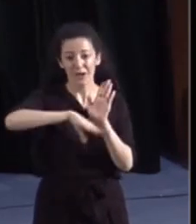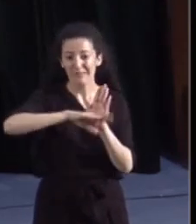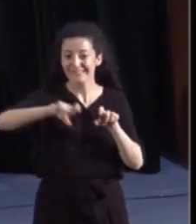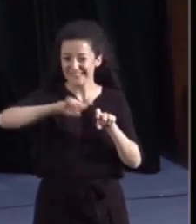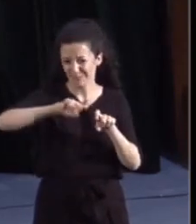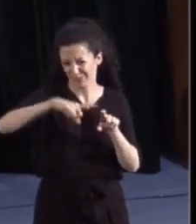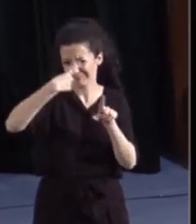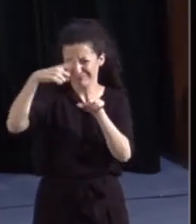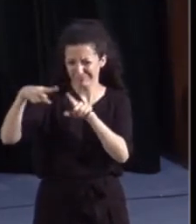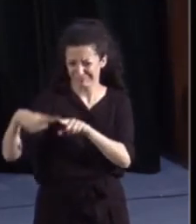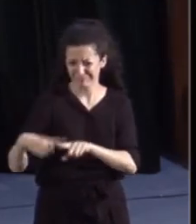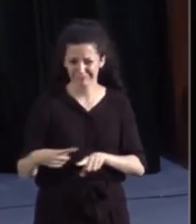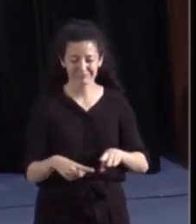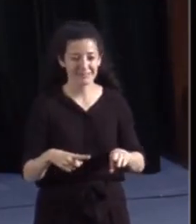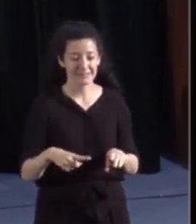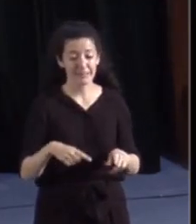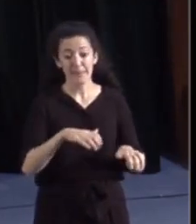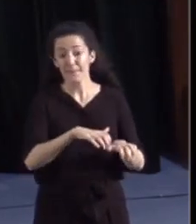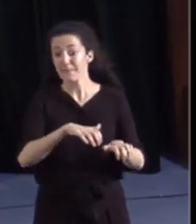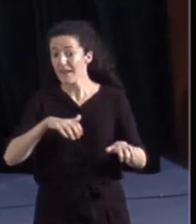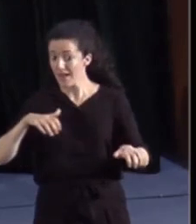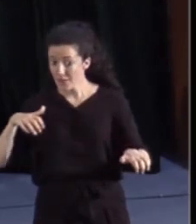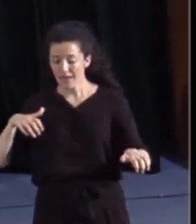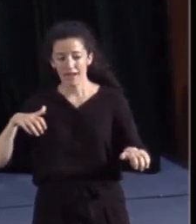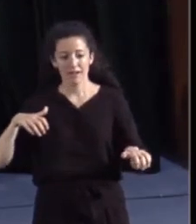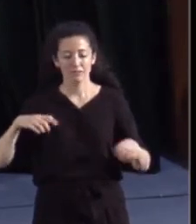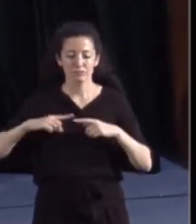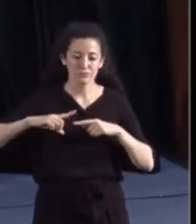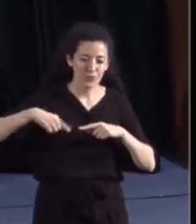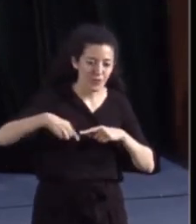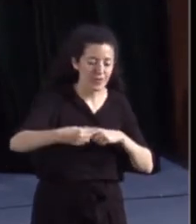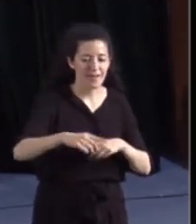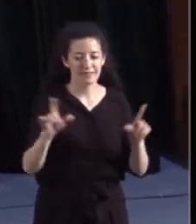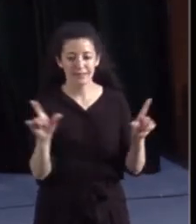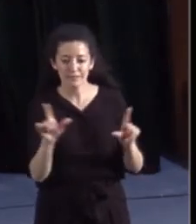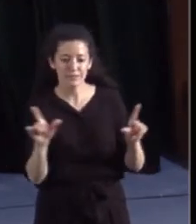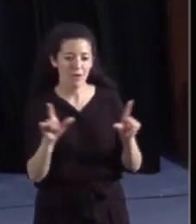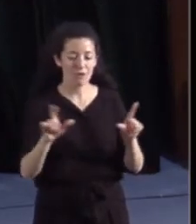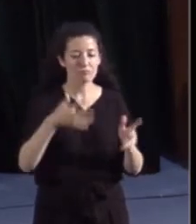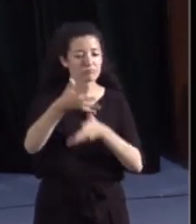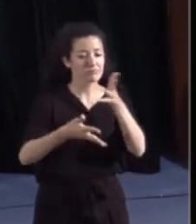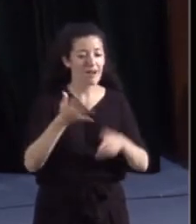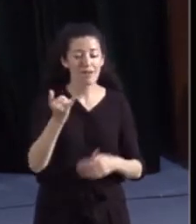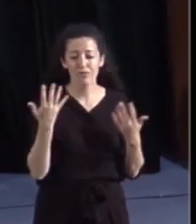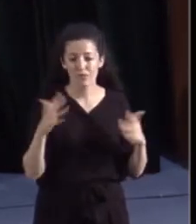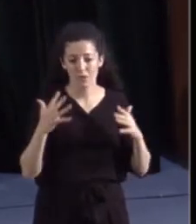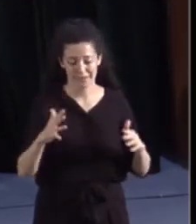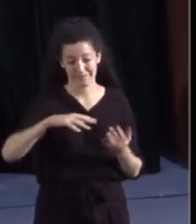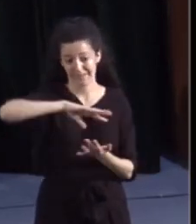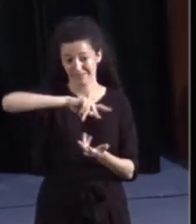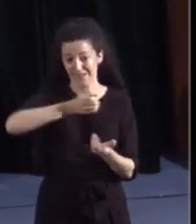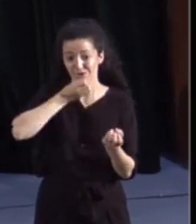el único tipo de programa que está interpretado de forma diaria en las televisiones públicas europeas son los informativas. No